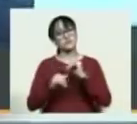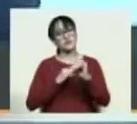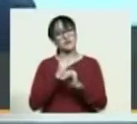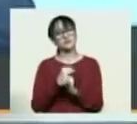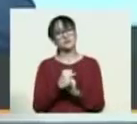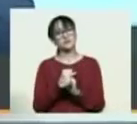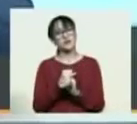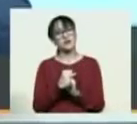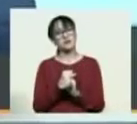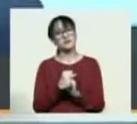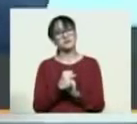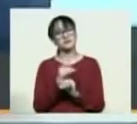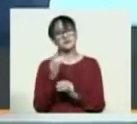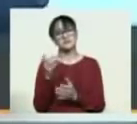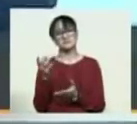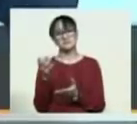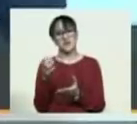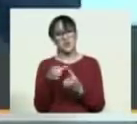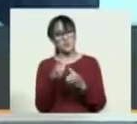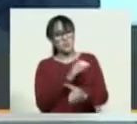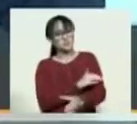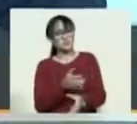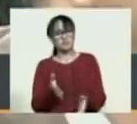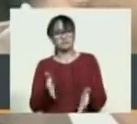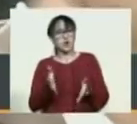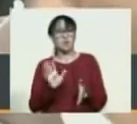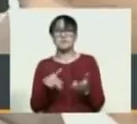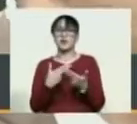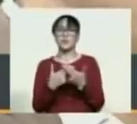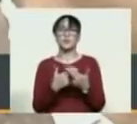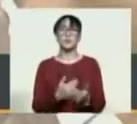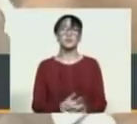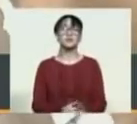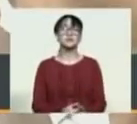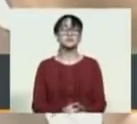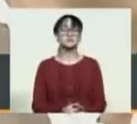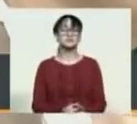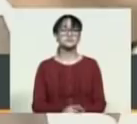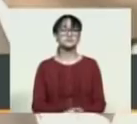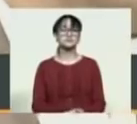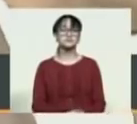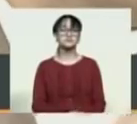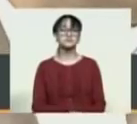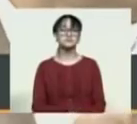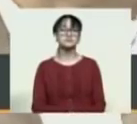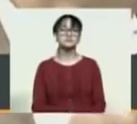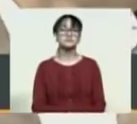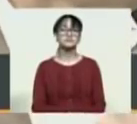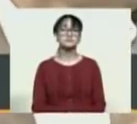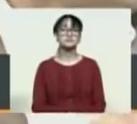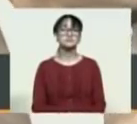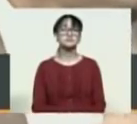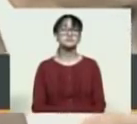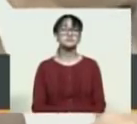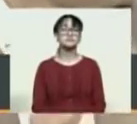Internacional, ni Fede Cámara a gobernar este país. Más nunca. Olvídense de eso. Olvídense.